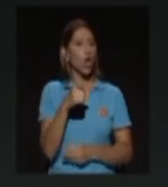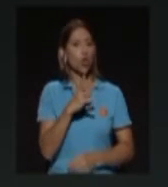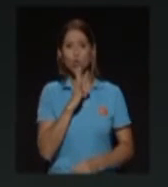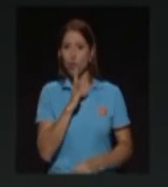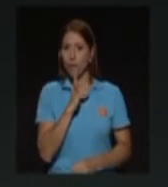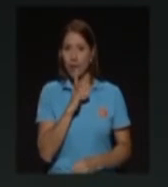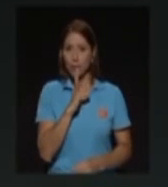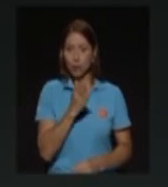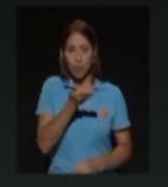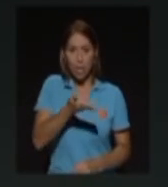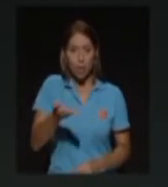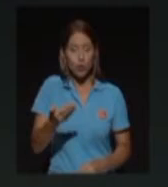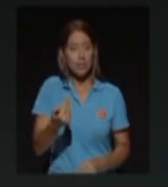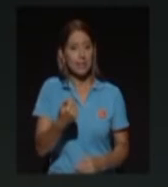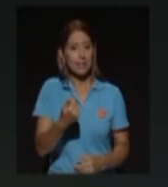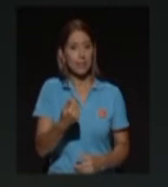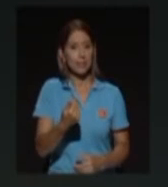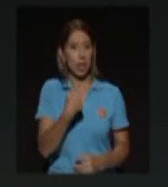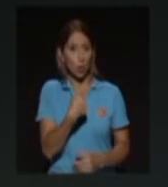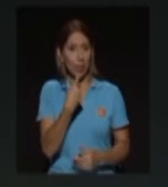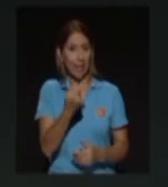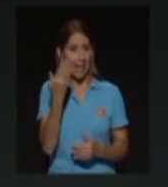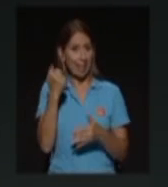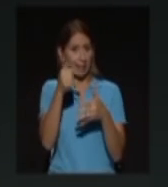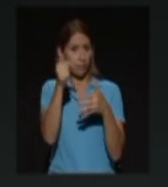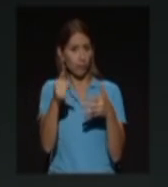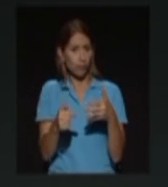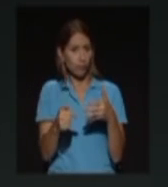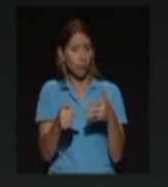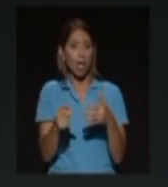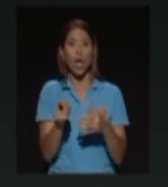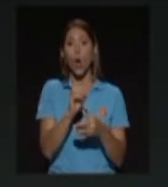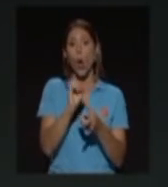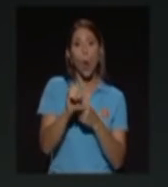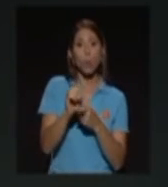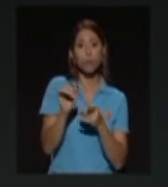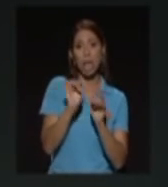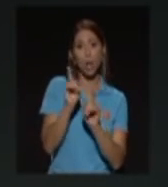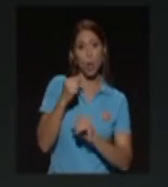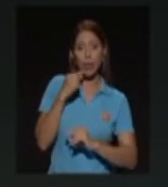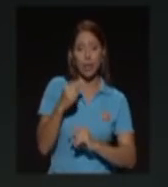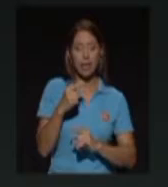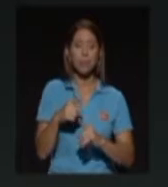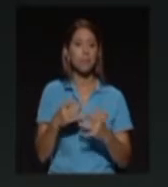de esas cosas que mencioné ni de las que se quedaron implícitas, sino